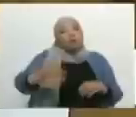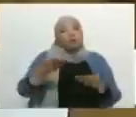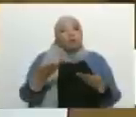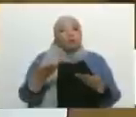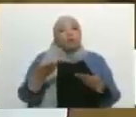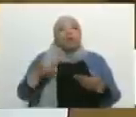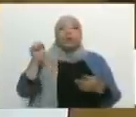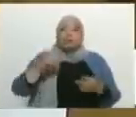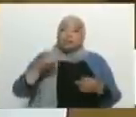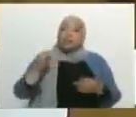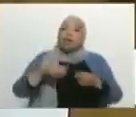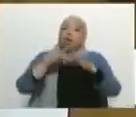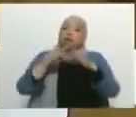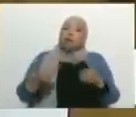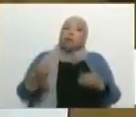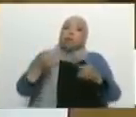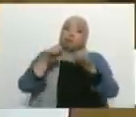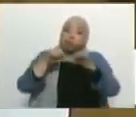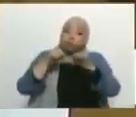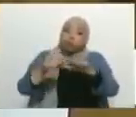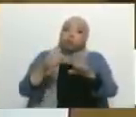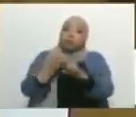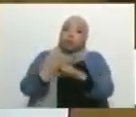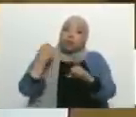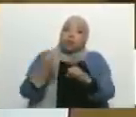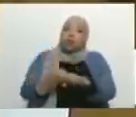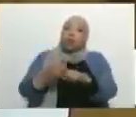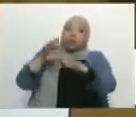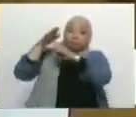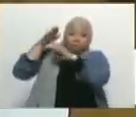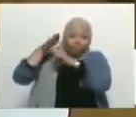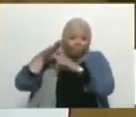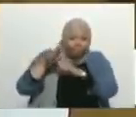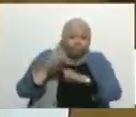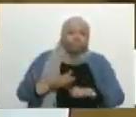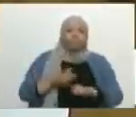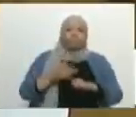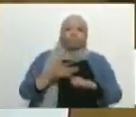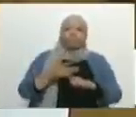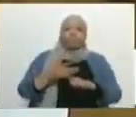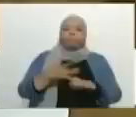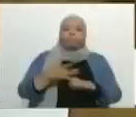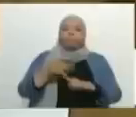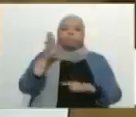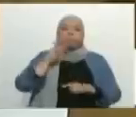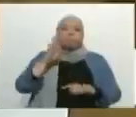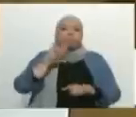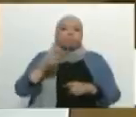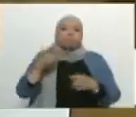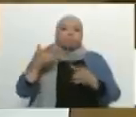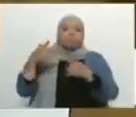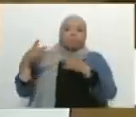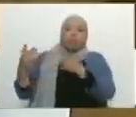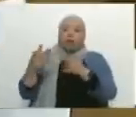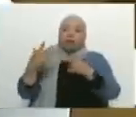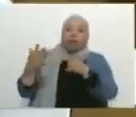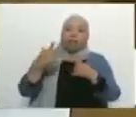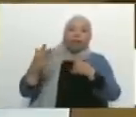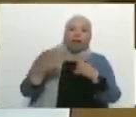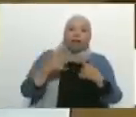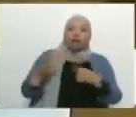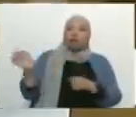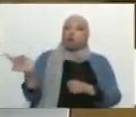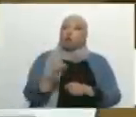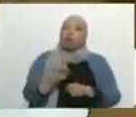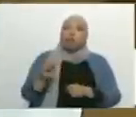si eran y todavía siguen siendo discriminados, maltratados y esta es una de las tantas muestras